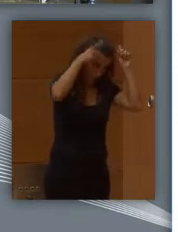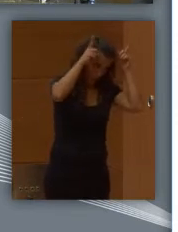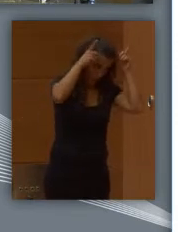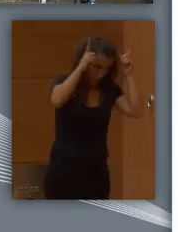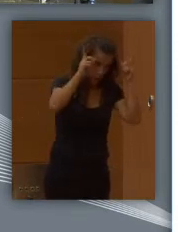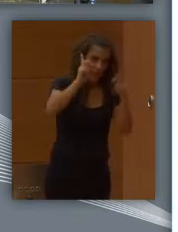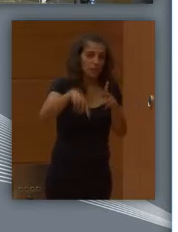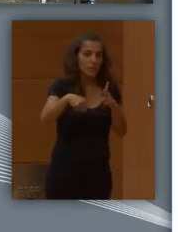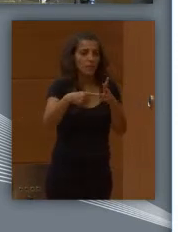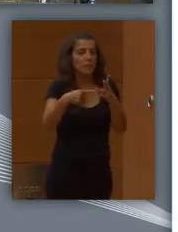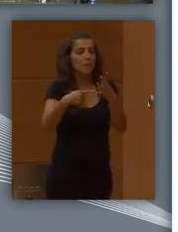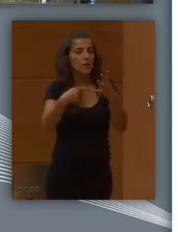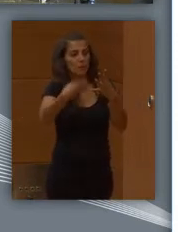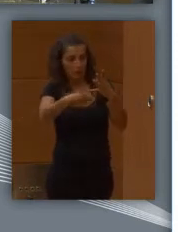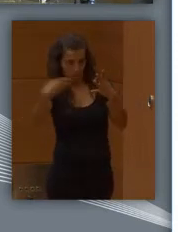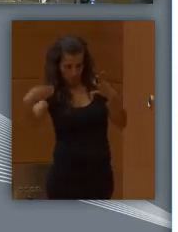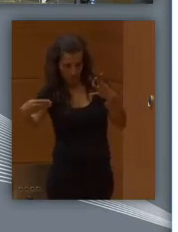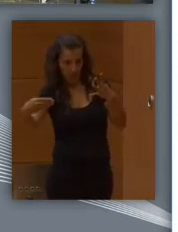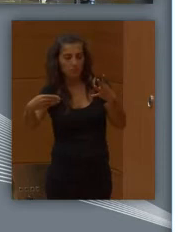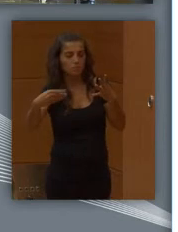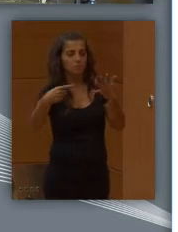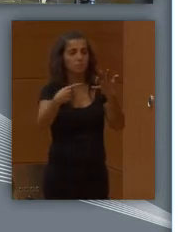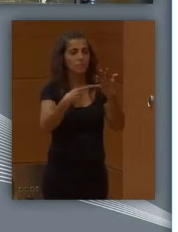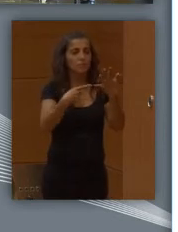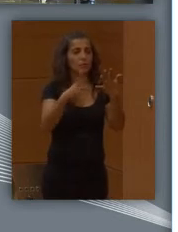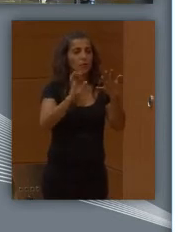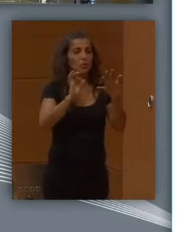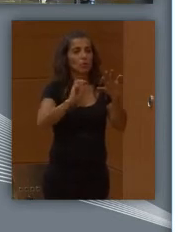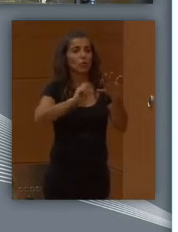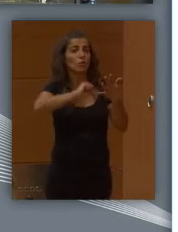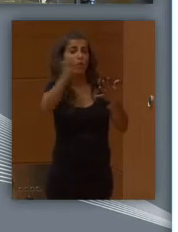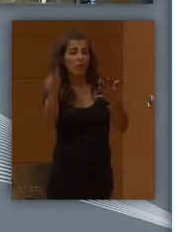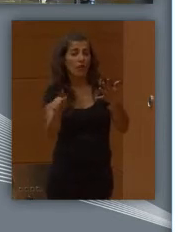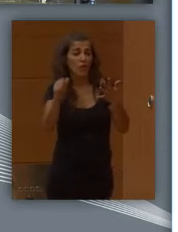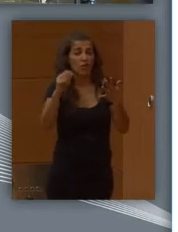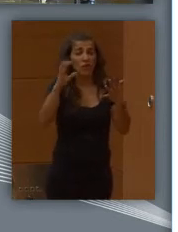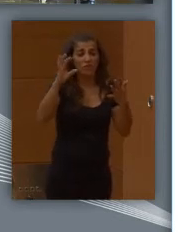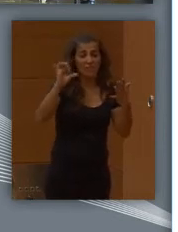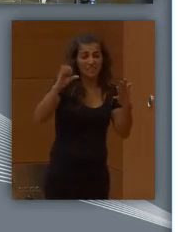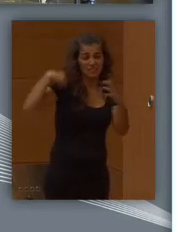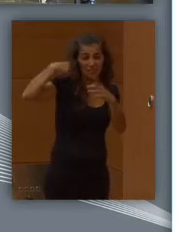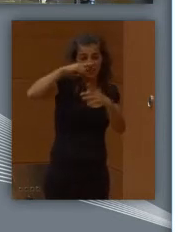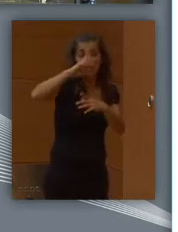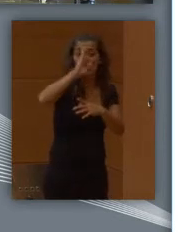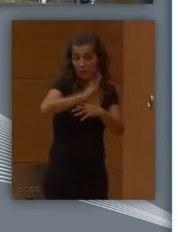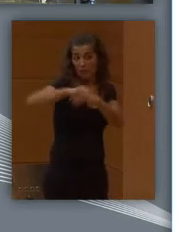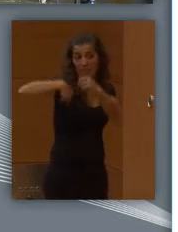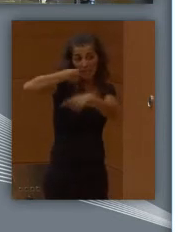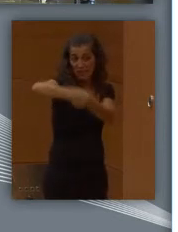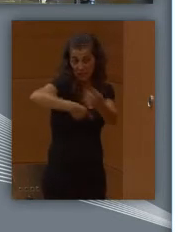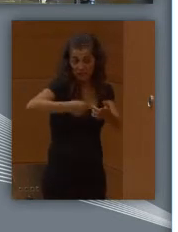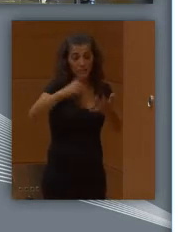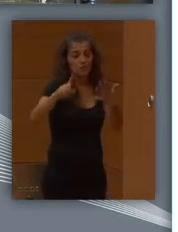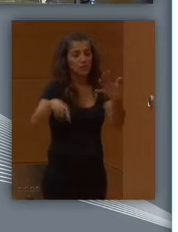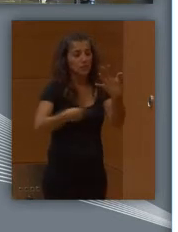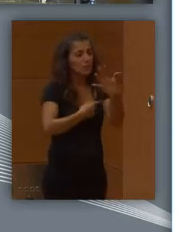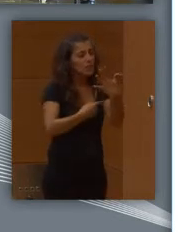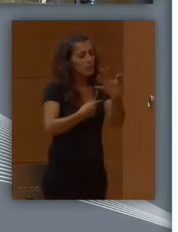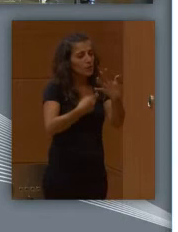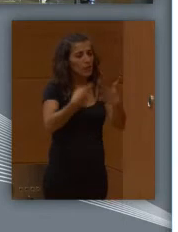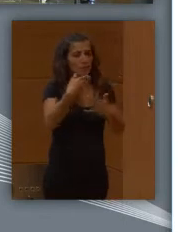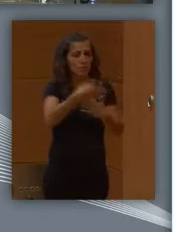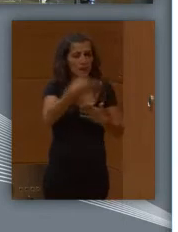para BlackBerry, para el modelo OS clásico, digamos, y para las nuevas BlackBerry Z10, y también